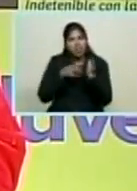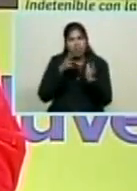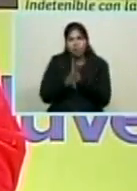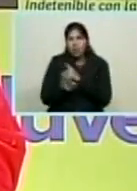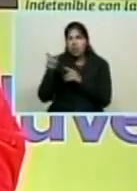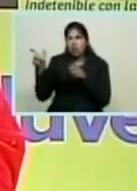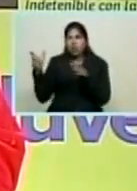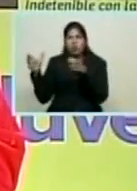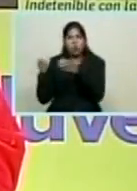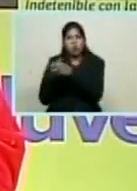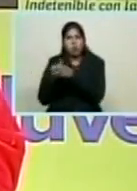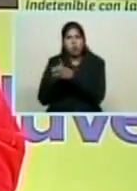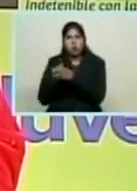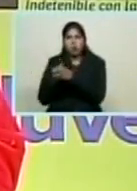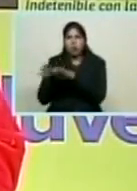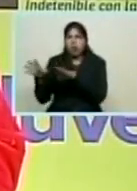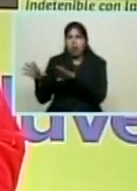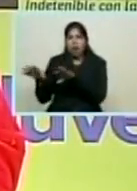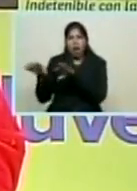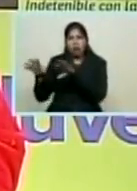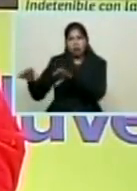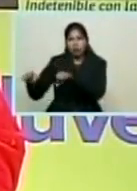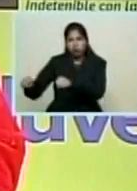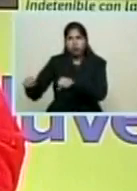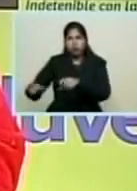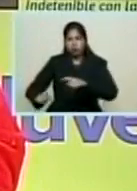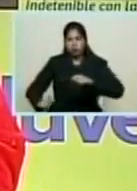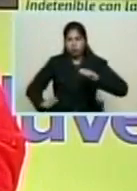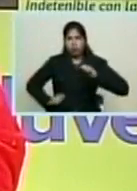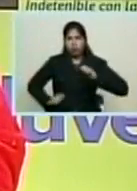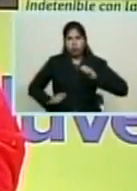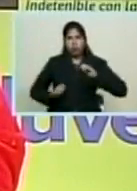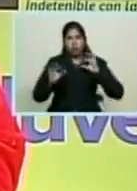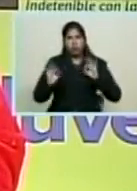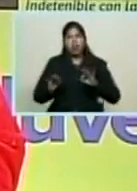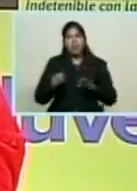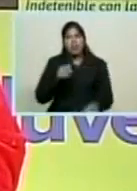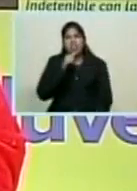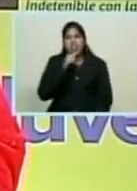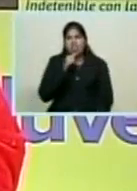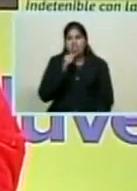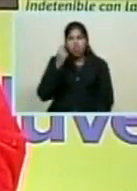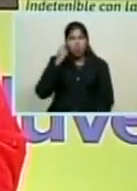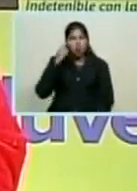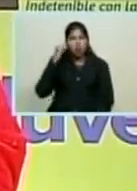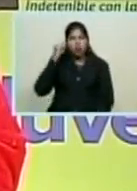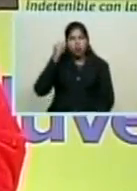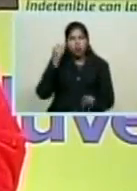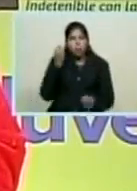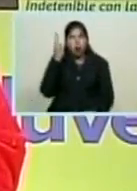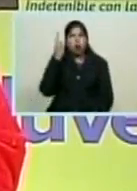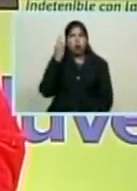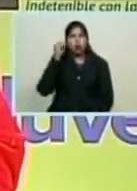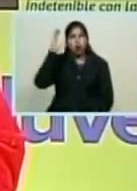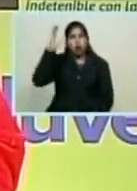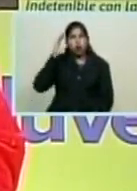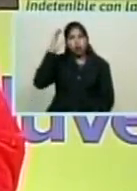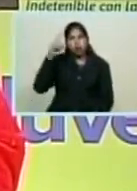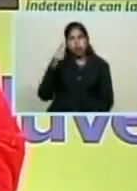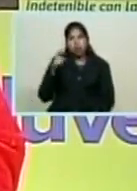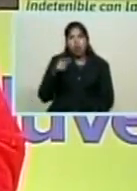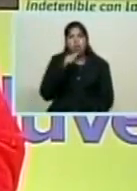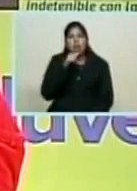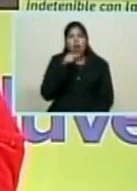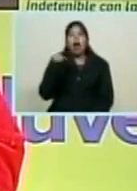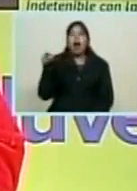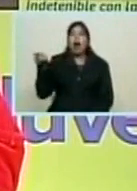oligarquía si llegara a ganar la presidencia de la República, quien puede despertar esta conciencia son las maestras y